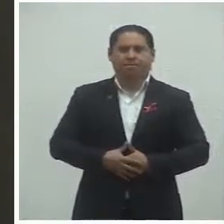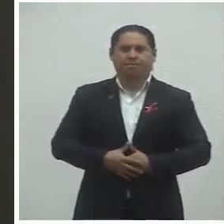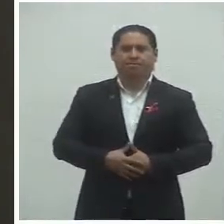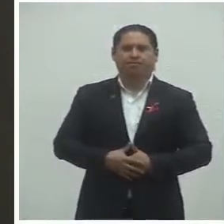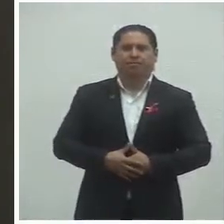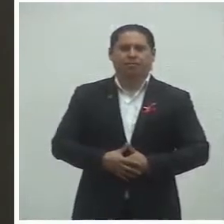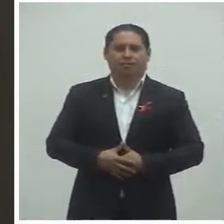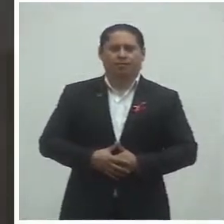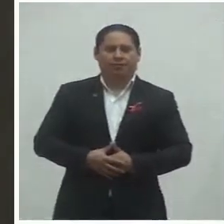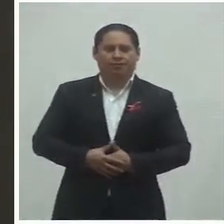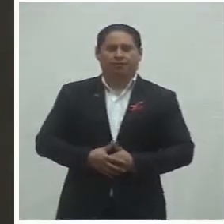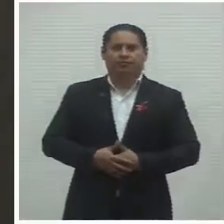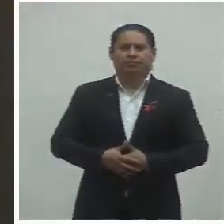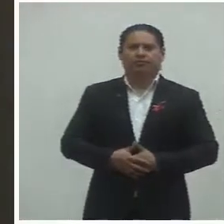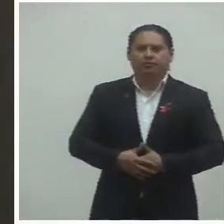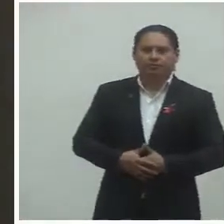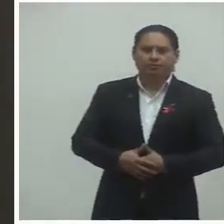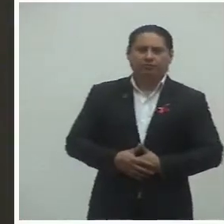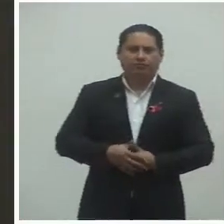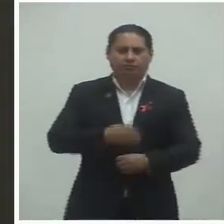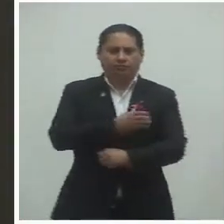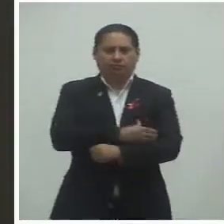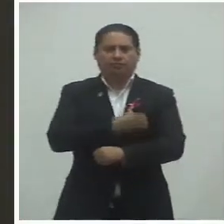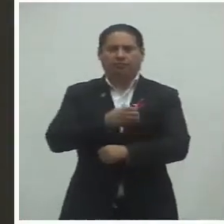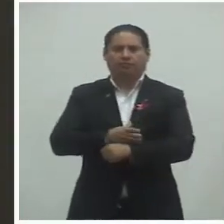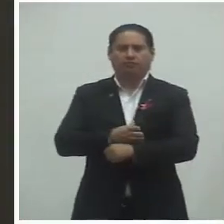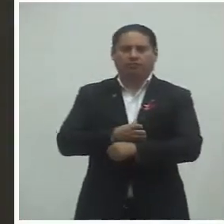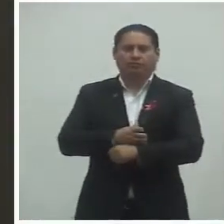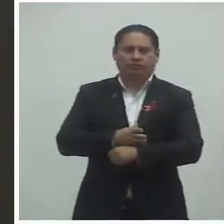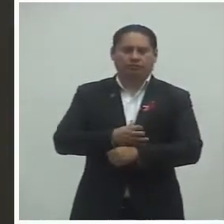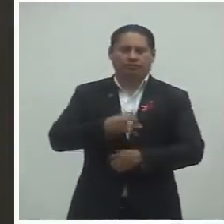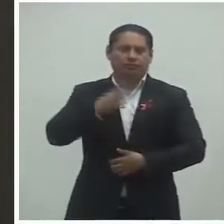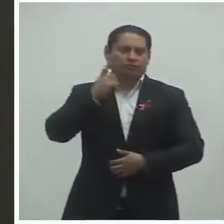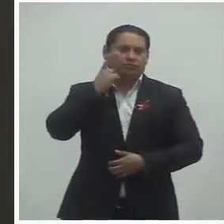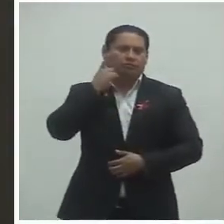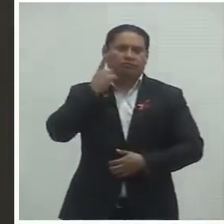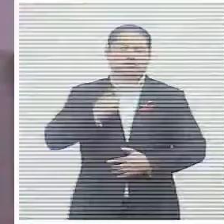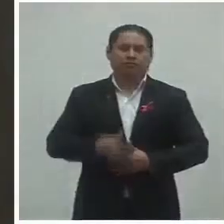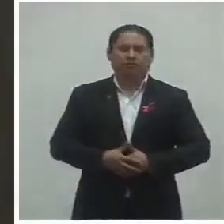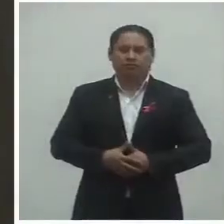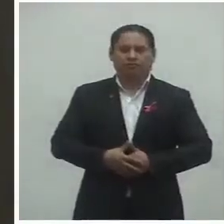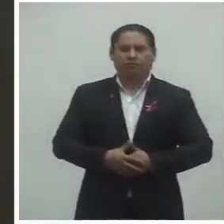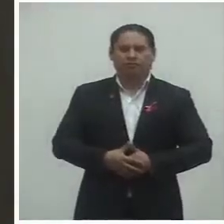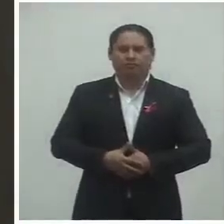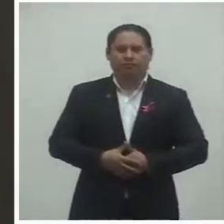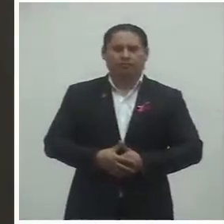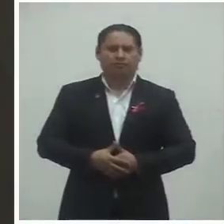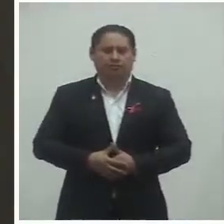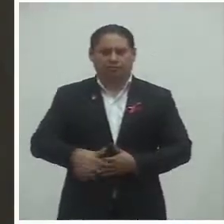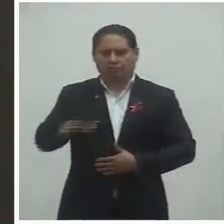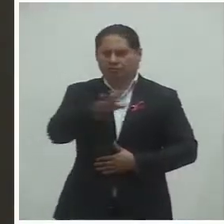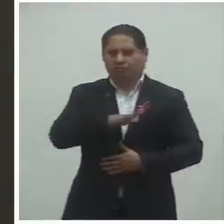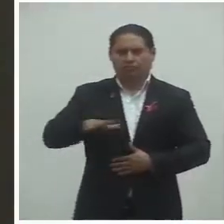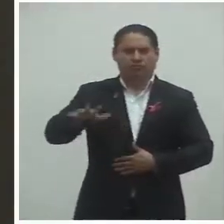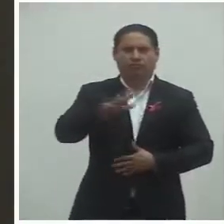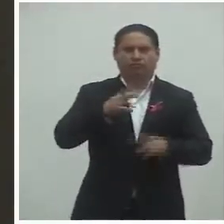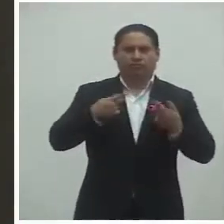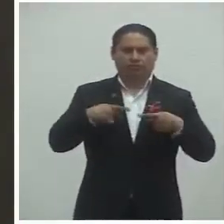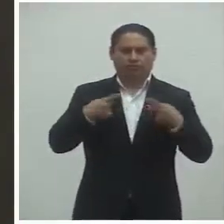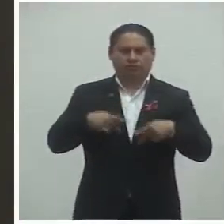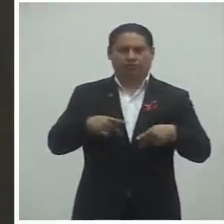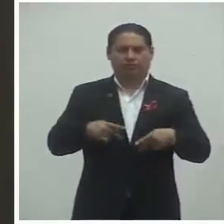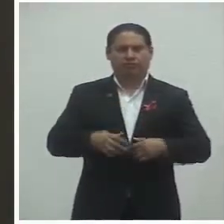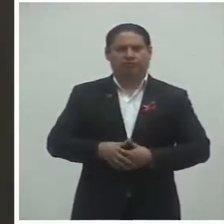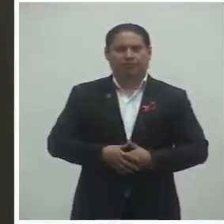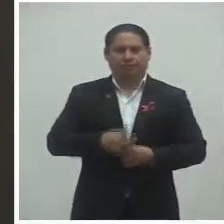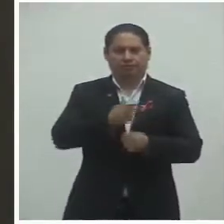diputada presidenta, compañeras y compañeros diputados, al pueblo de Chiapas,